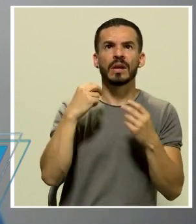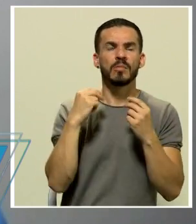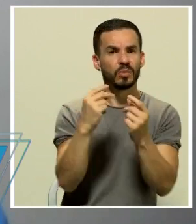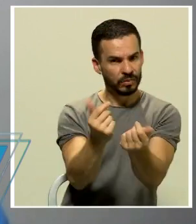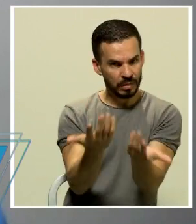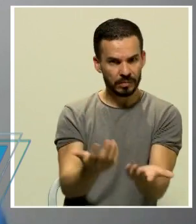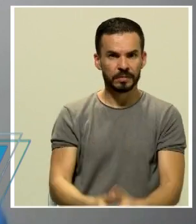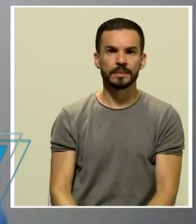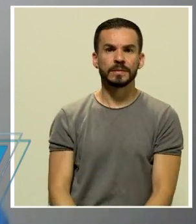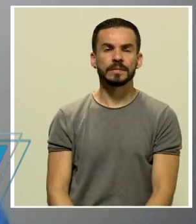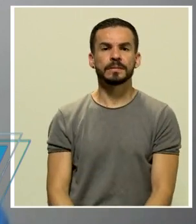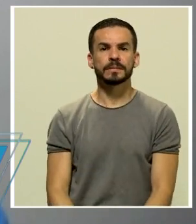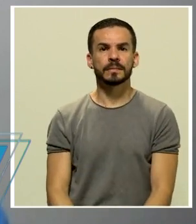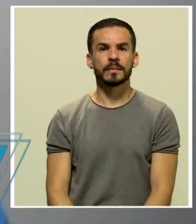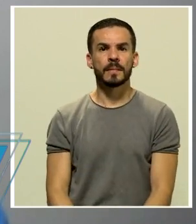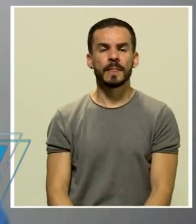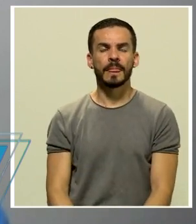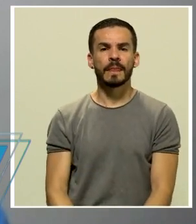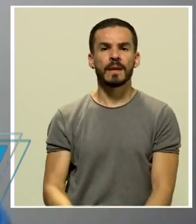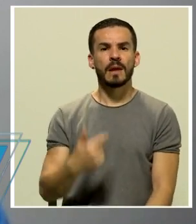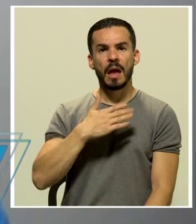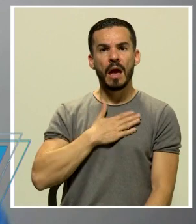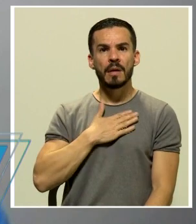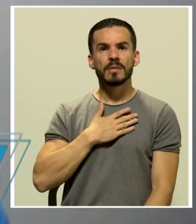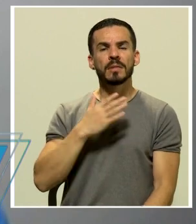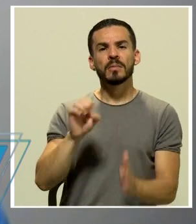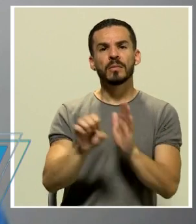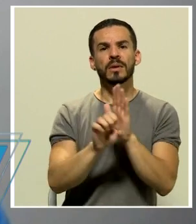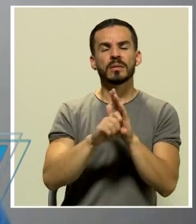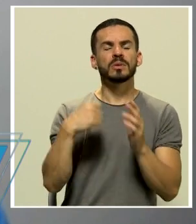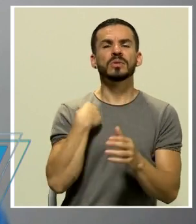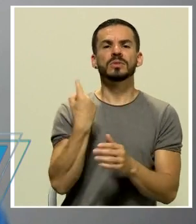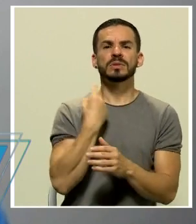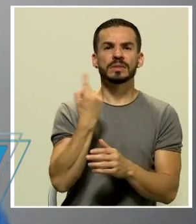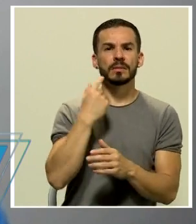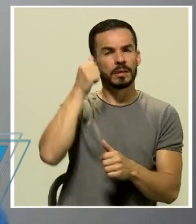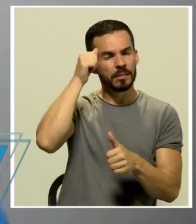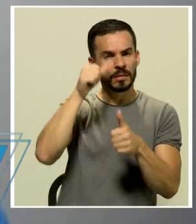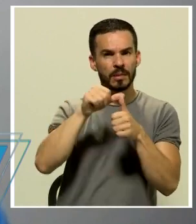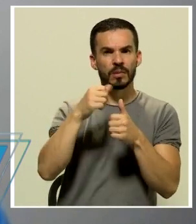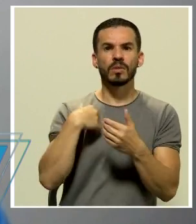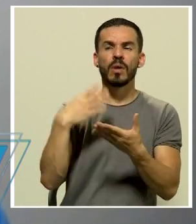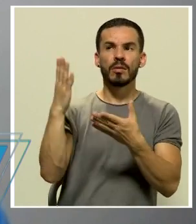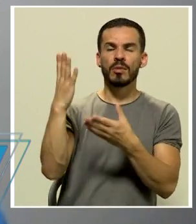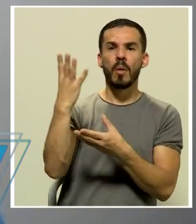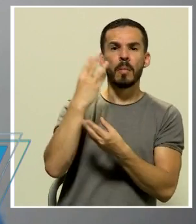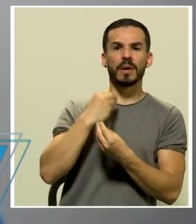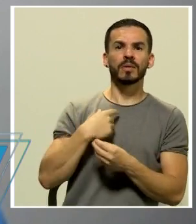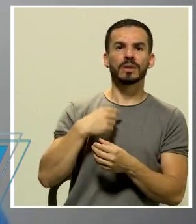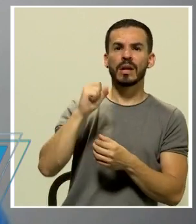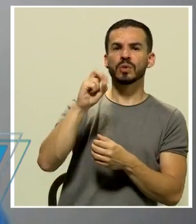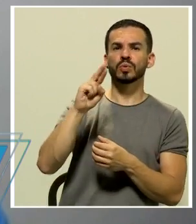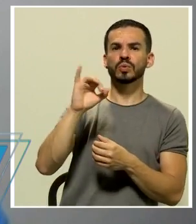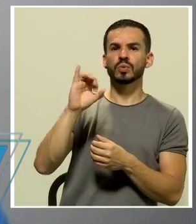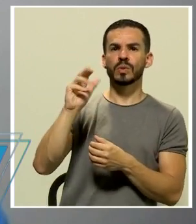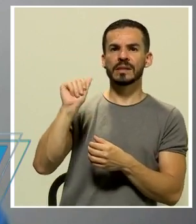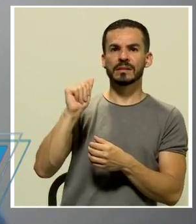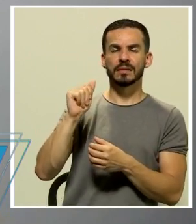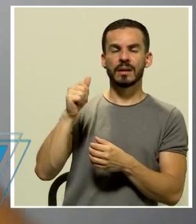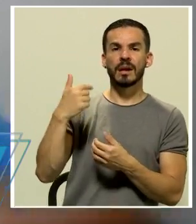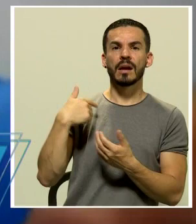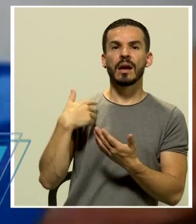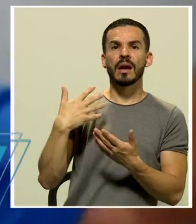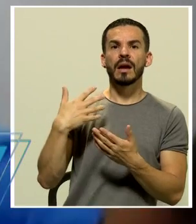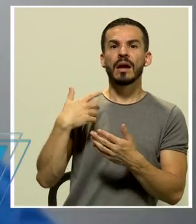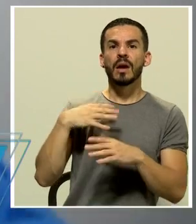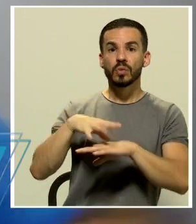rápido. A mí, por ejemplo, yo siempre me acuerdo cuando me contaron en Suecia, creo que era, que llegaron y